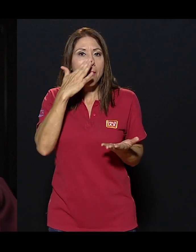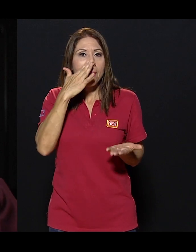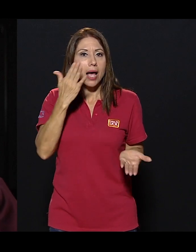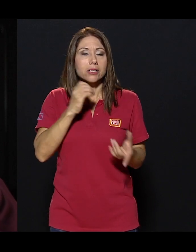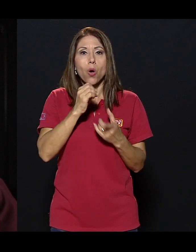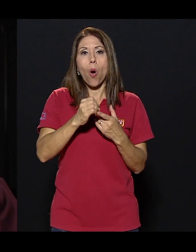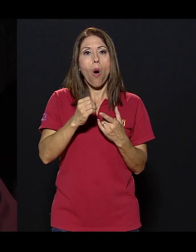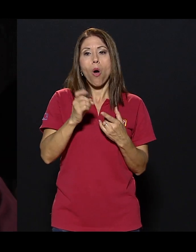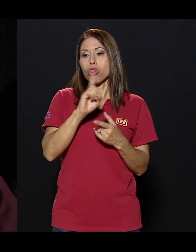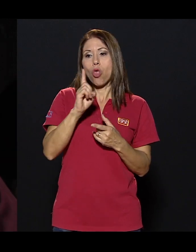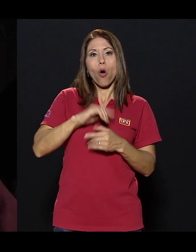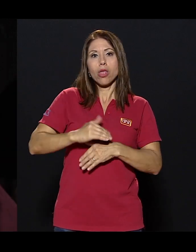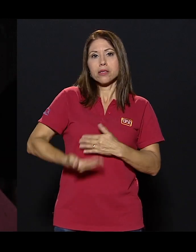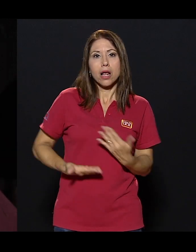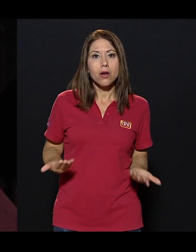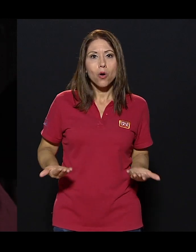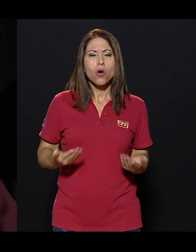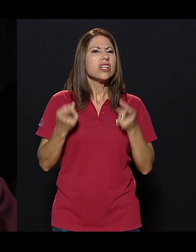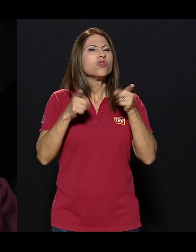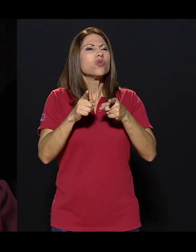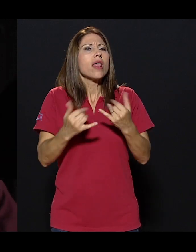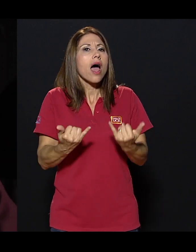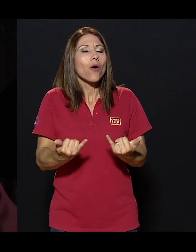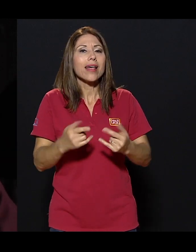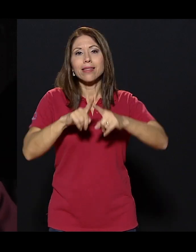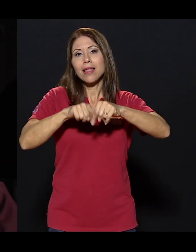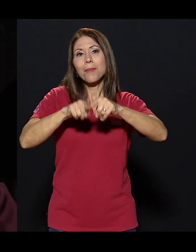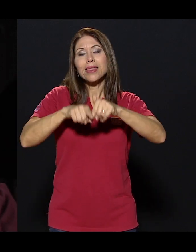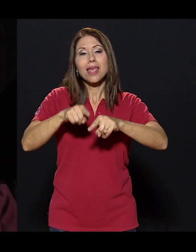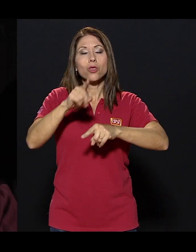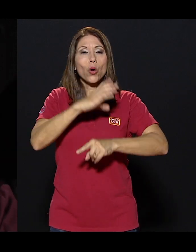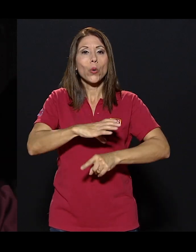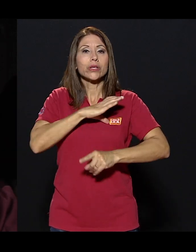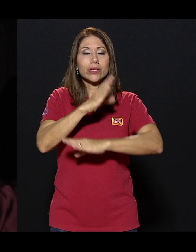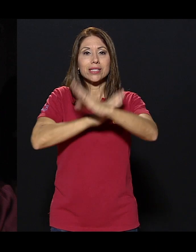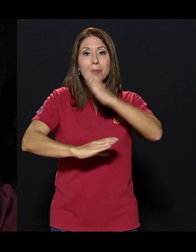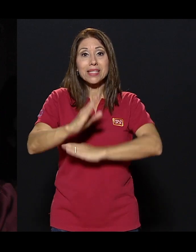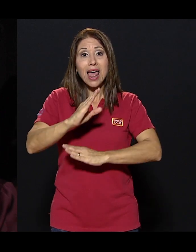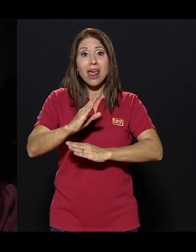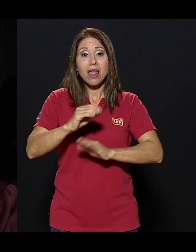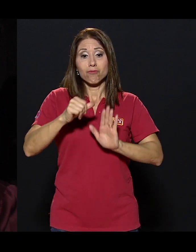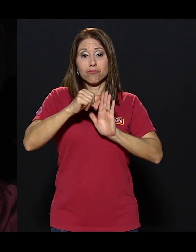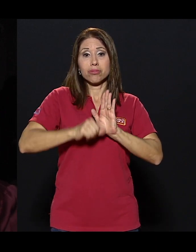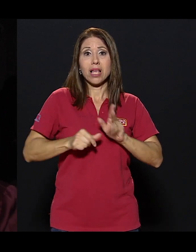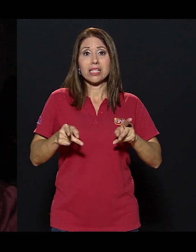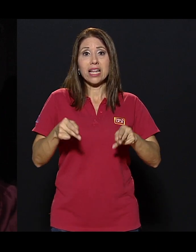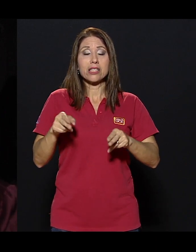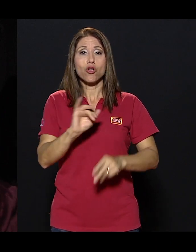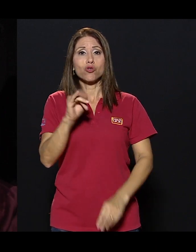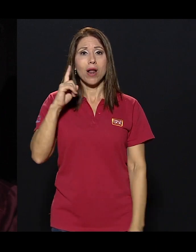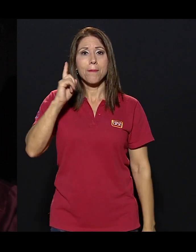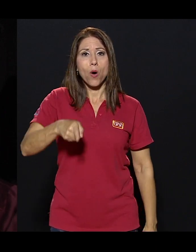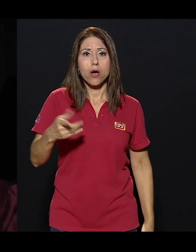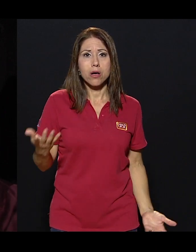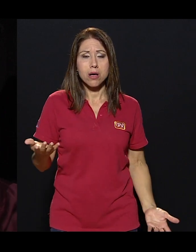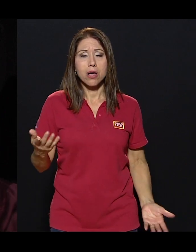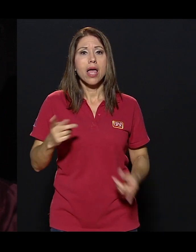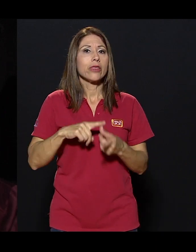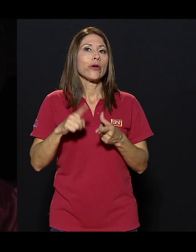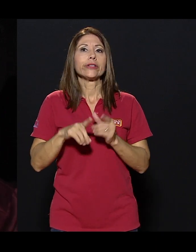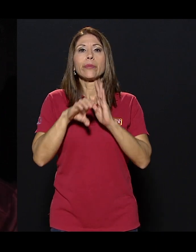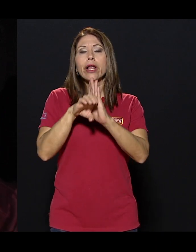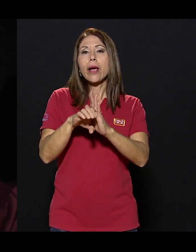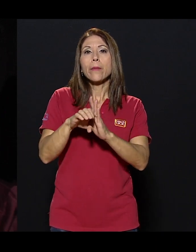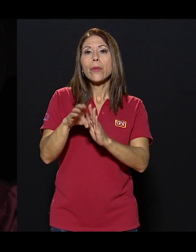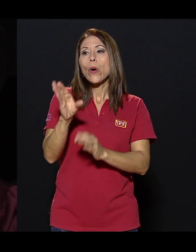o no serlo. ¿Qué es lo que sucede hoy en día? Bueno, dependiendo de la condición de discapacidad que uno tenga, la esterilización se vuelve una imposición.